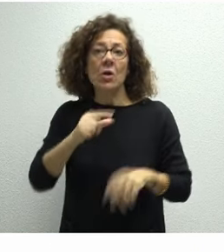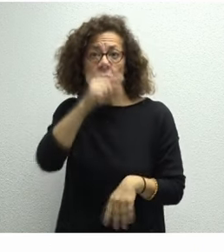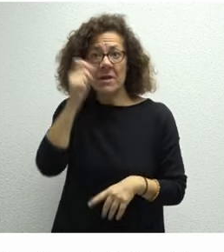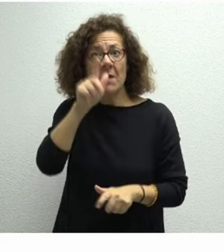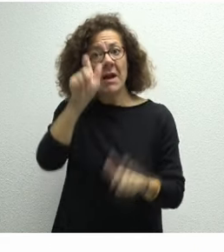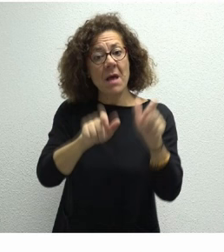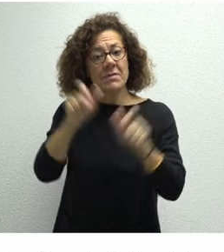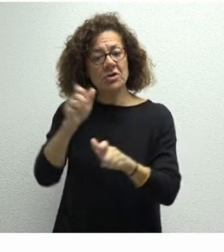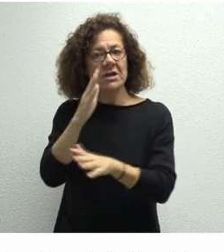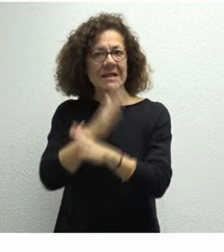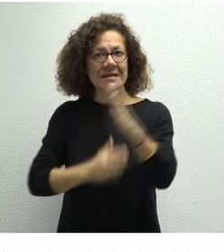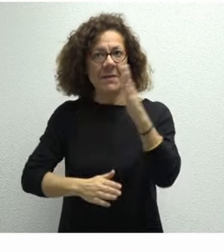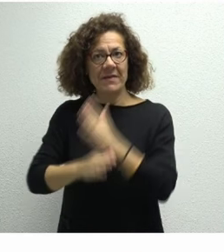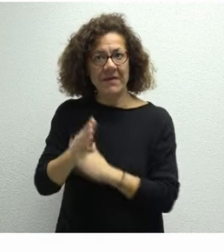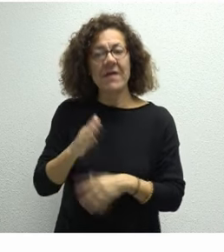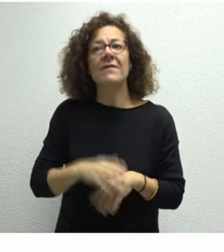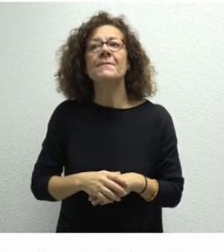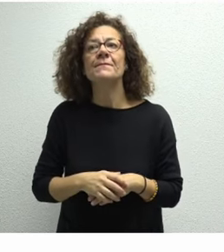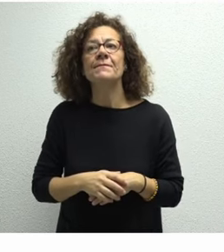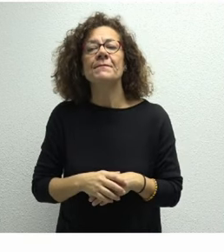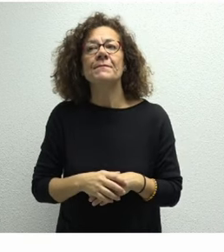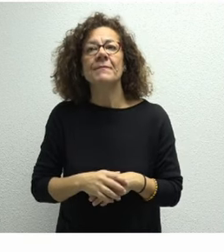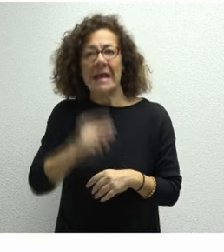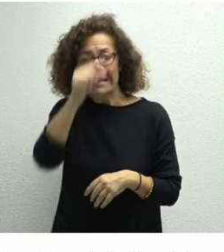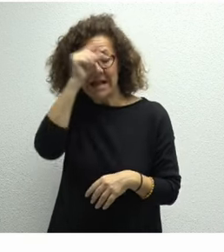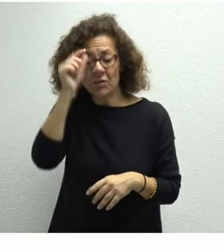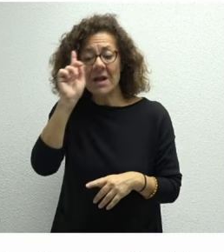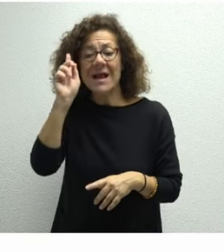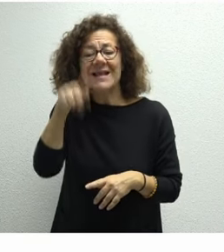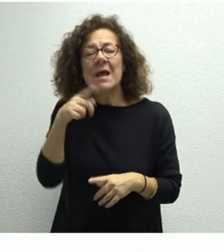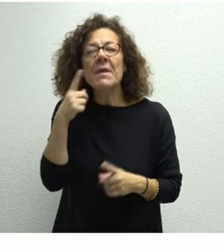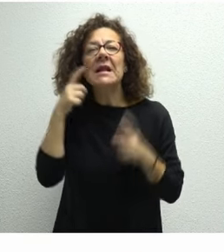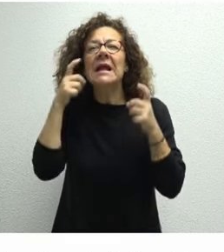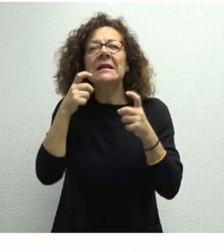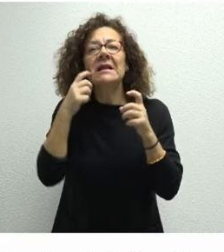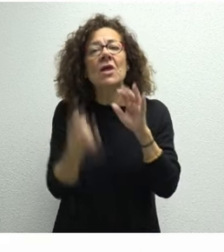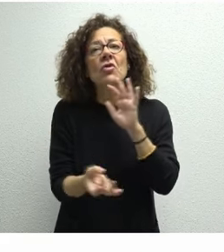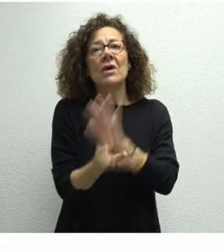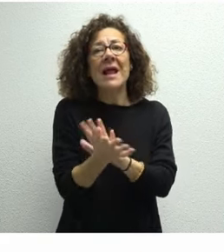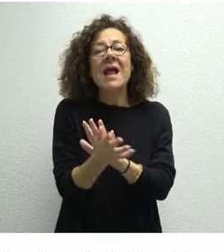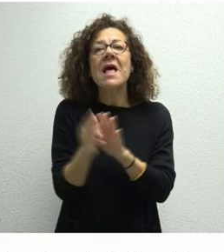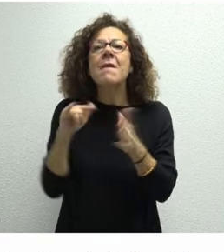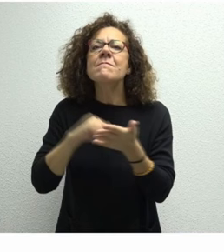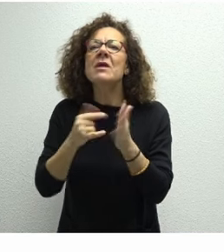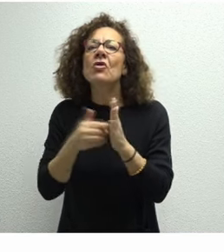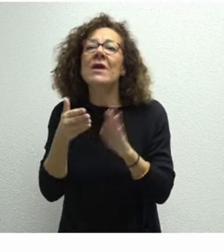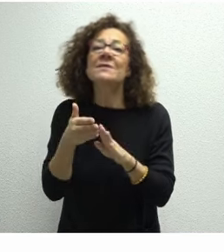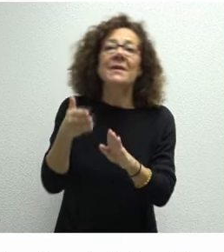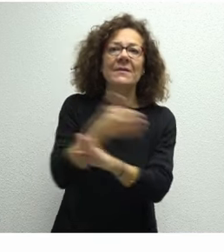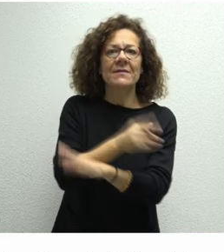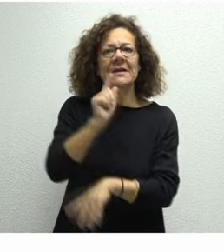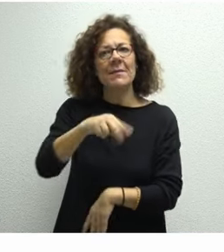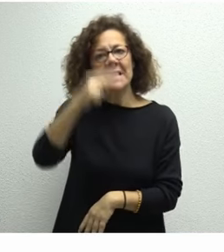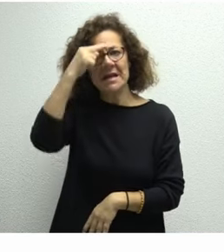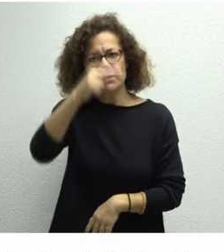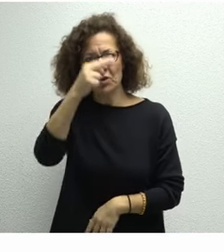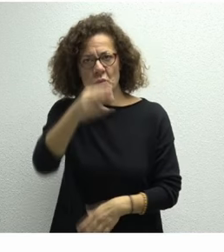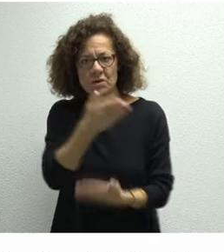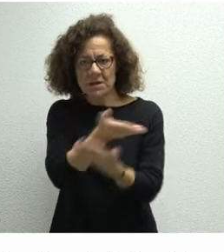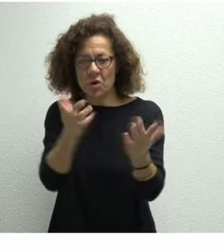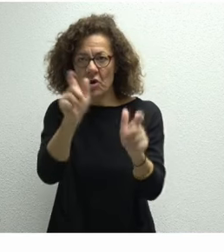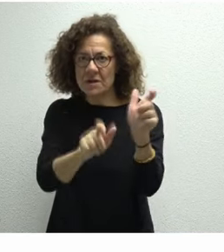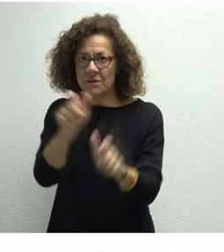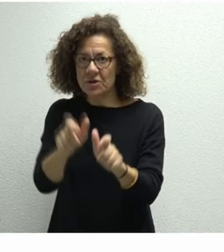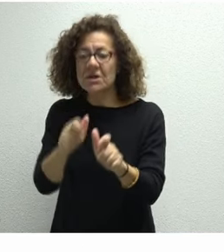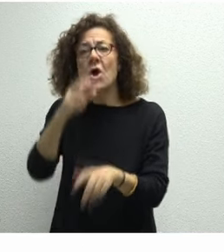con discapacidad intelectual y sobre todo preocupados en lanzar metodologías preventivas y respetuosas con las personas nos